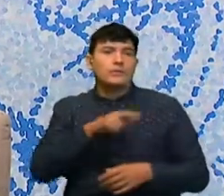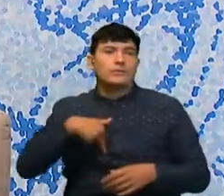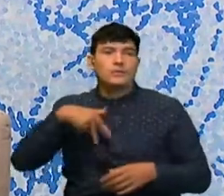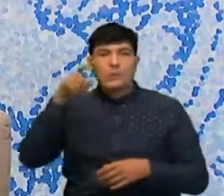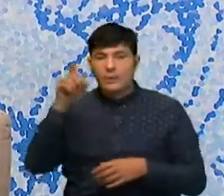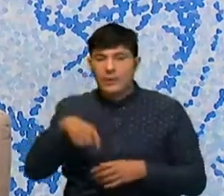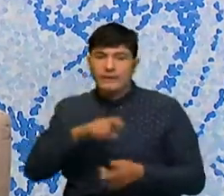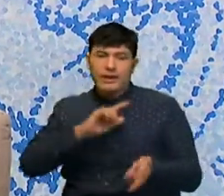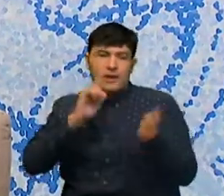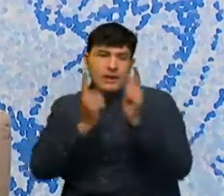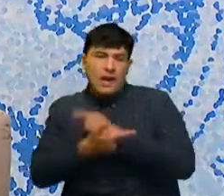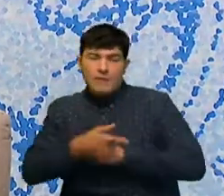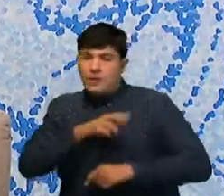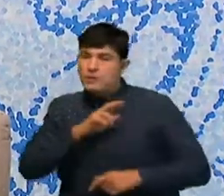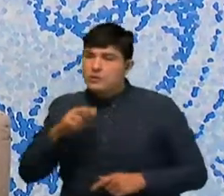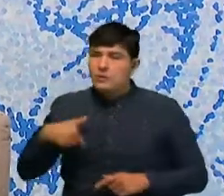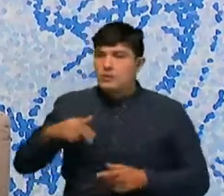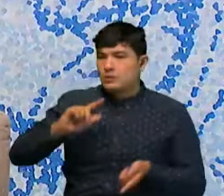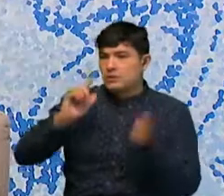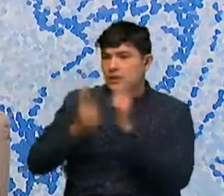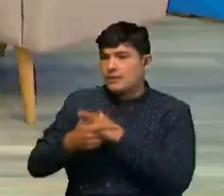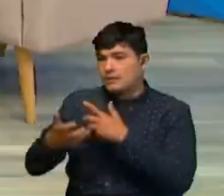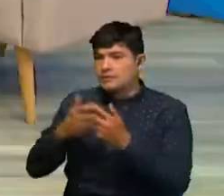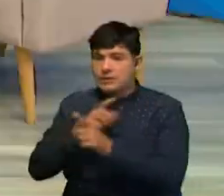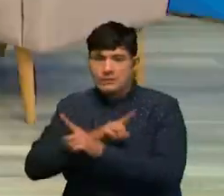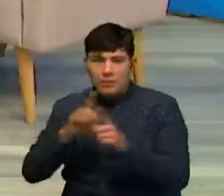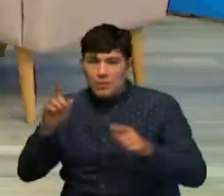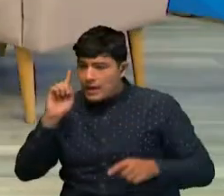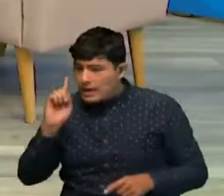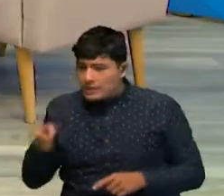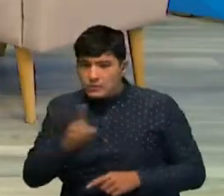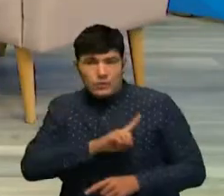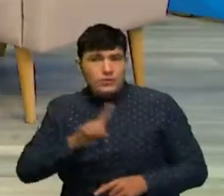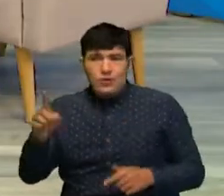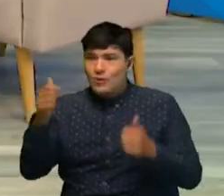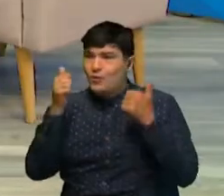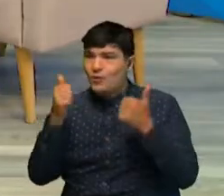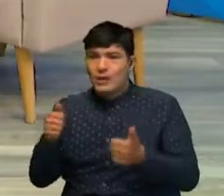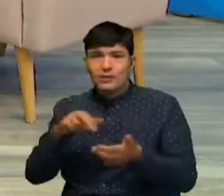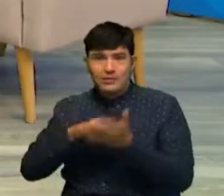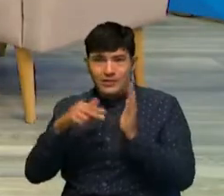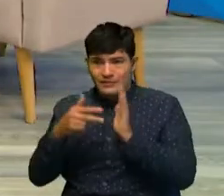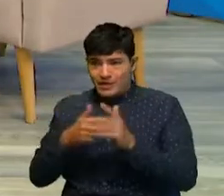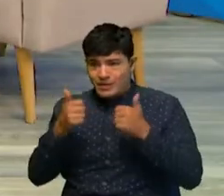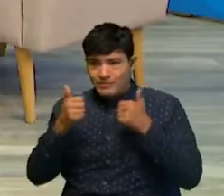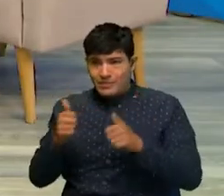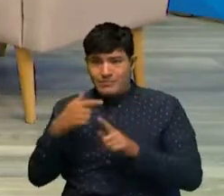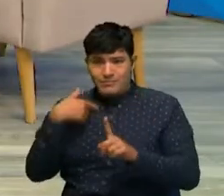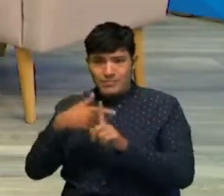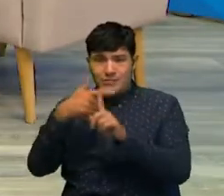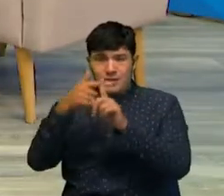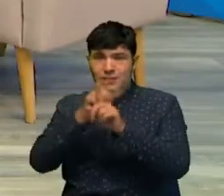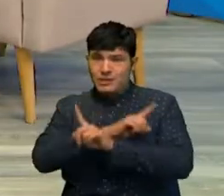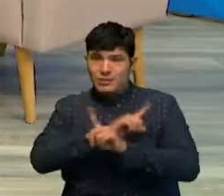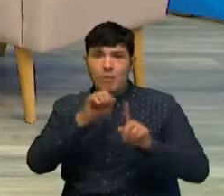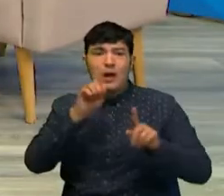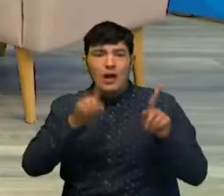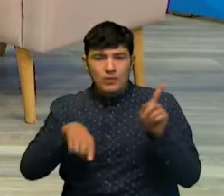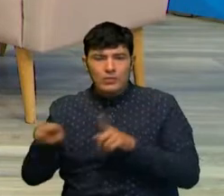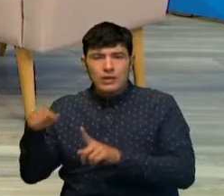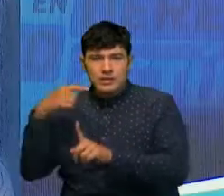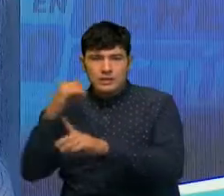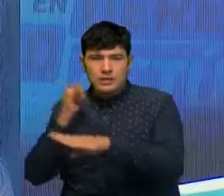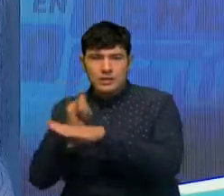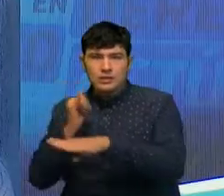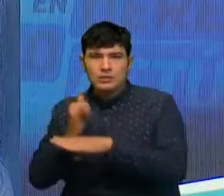cortes, que tenemos que reformar el sistema. No, no, no. Ya, eso ya no es bueno y no lleva a ninguna parte. Como en todas las instituciones, son